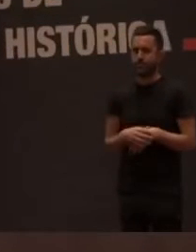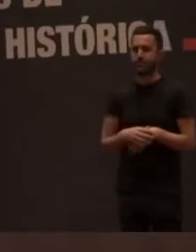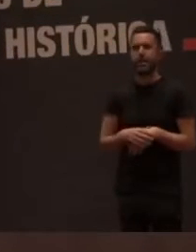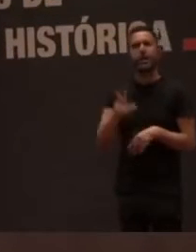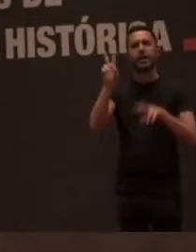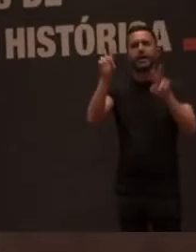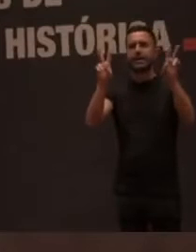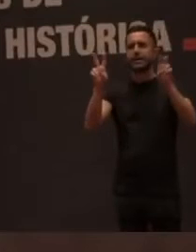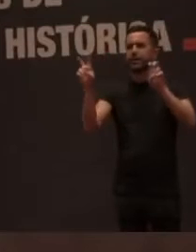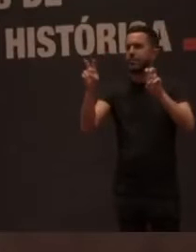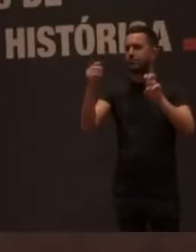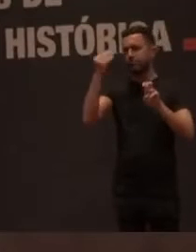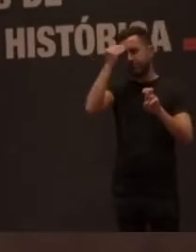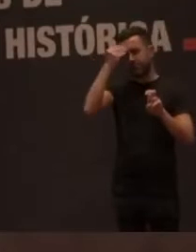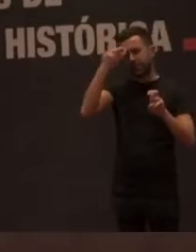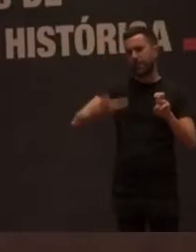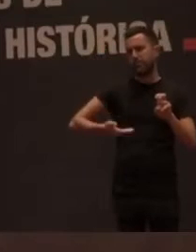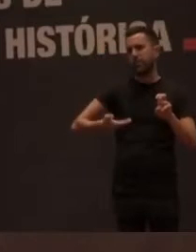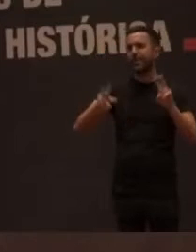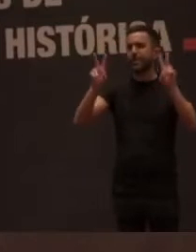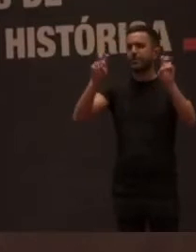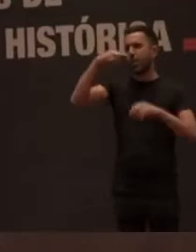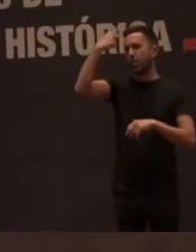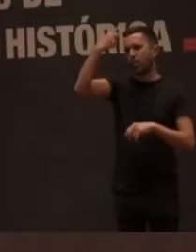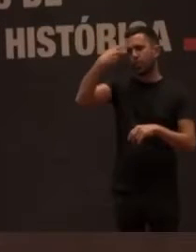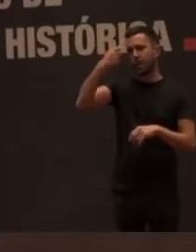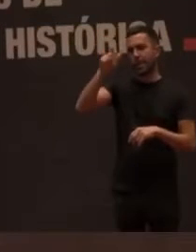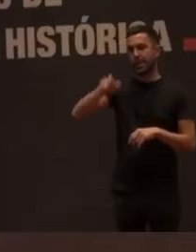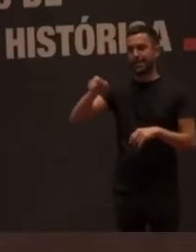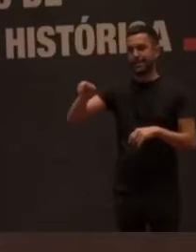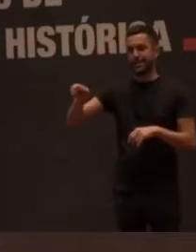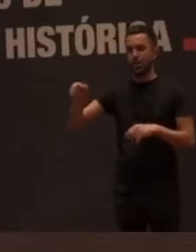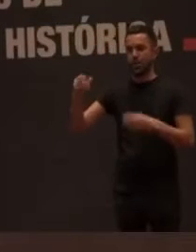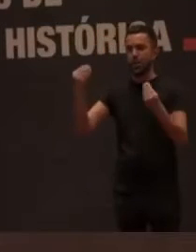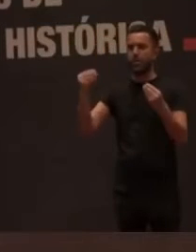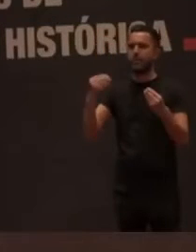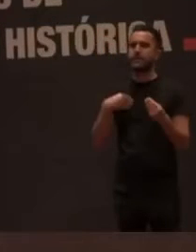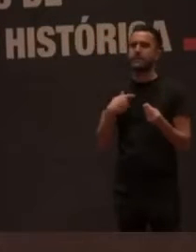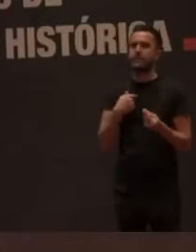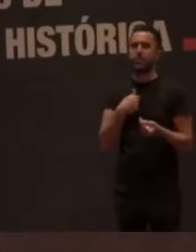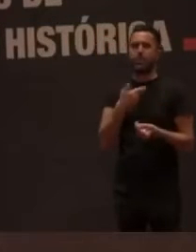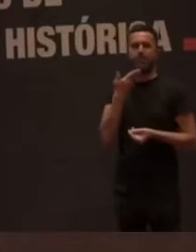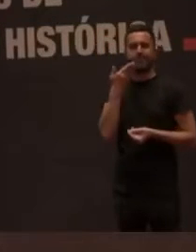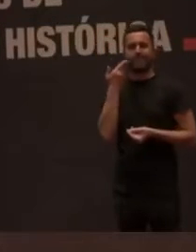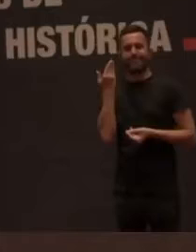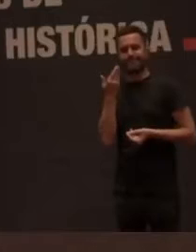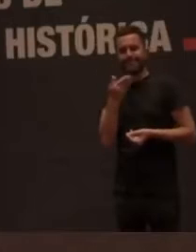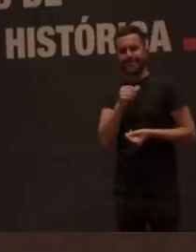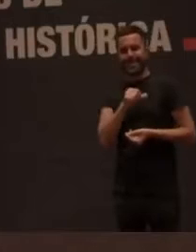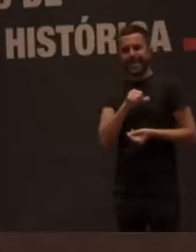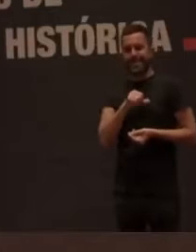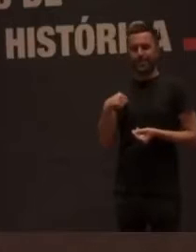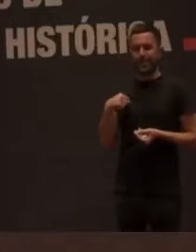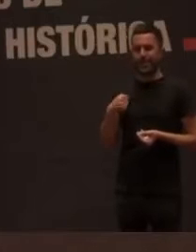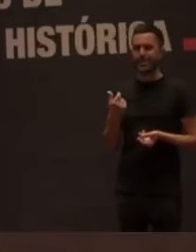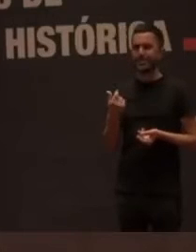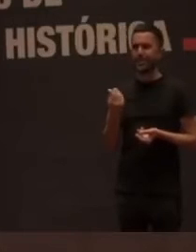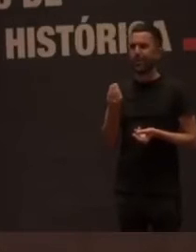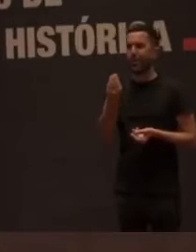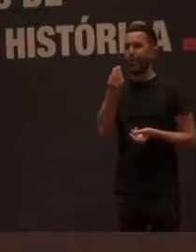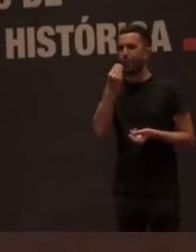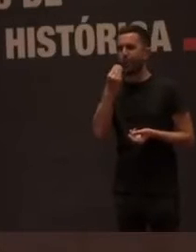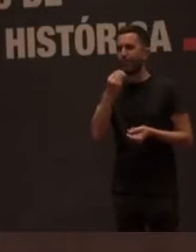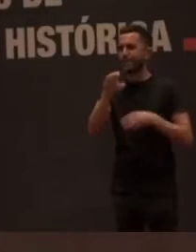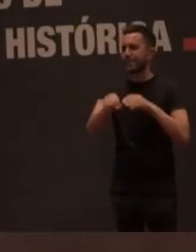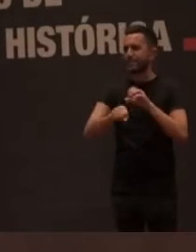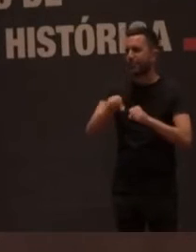cultural de nuestros jóvenes, el tema del hedonismo, el individualismo, el consumismo, todo eso son